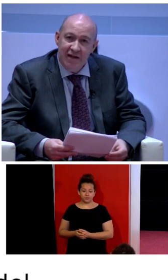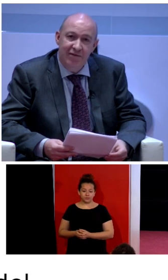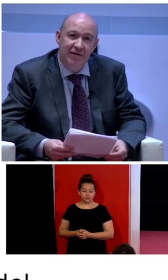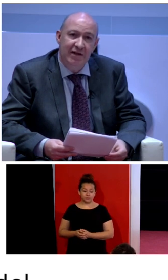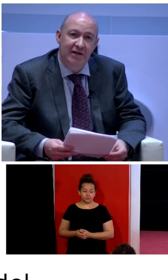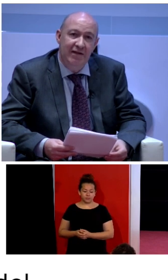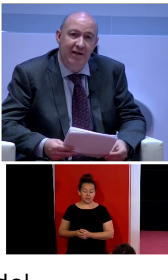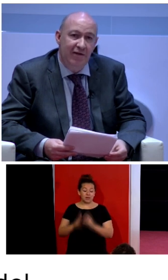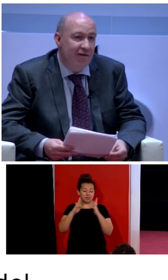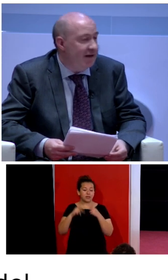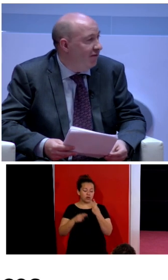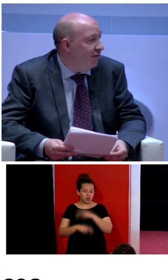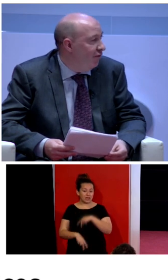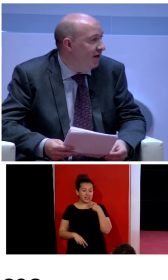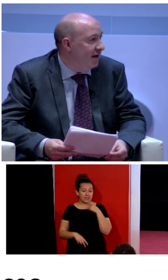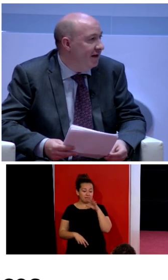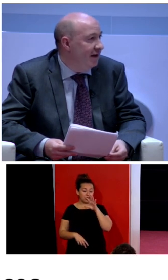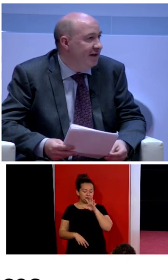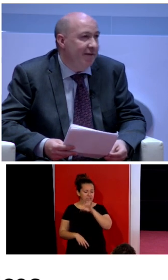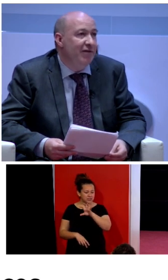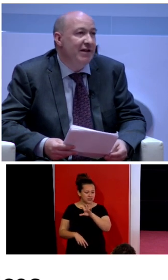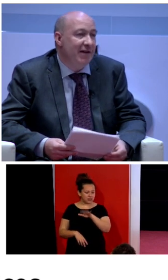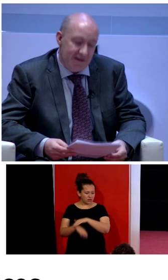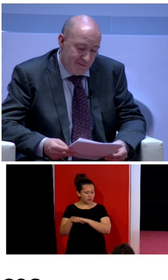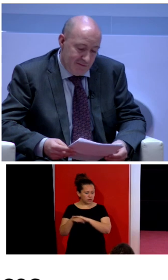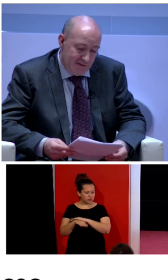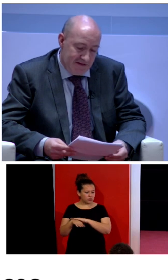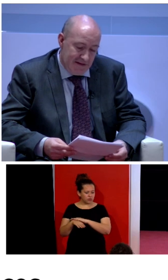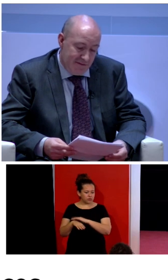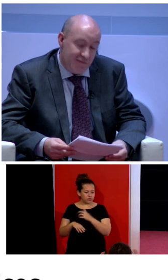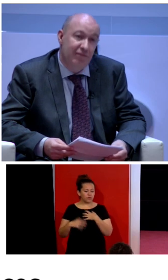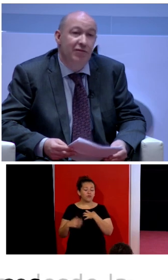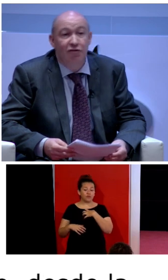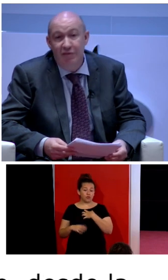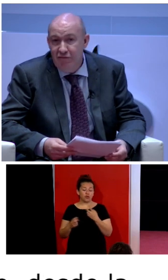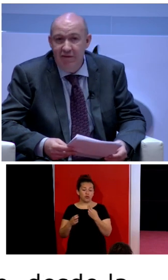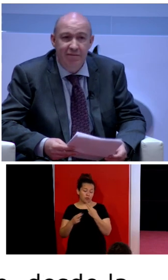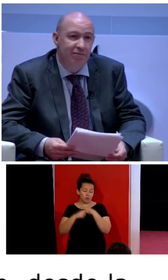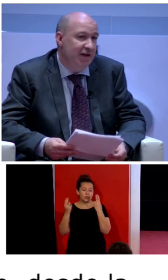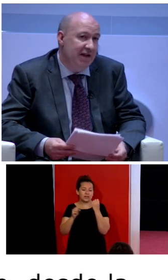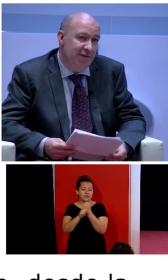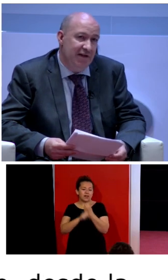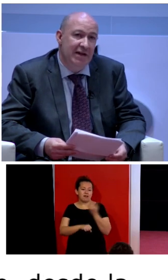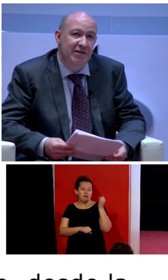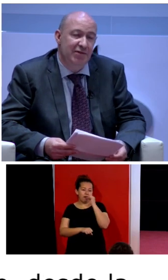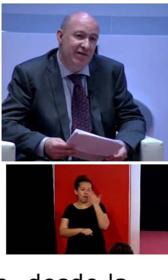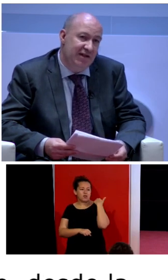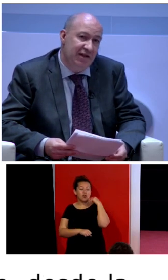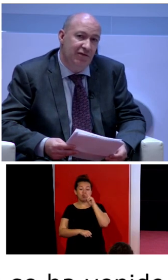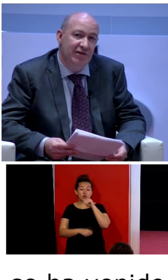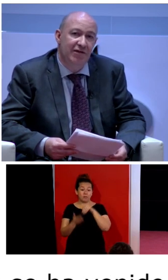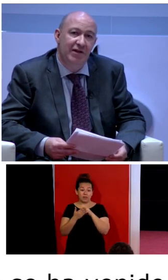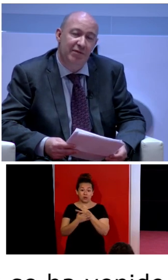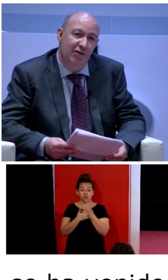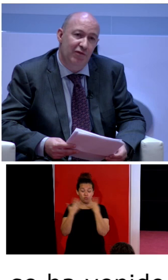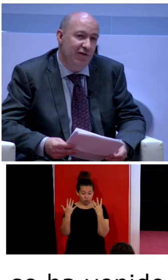del Estado, desde la Dirección General de Función Pública, se ha venido trabajando desde el año 2009, prácticamente nada más aprobarse el